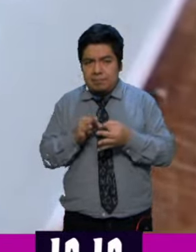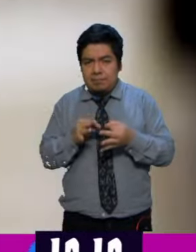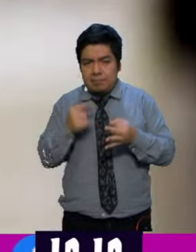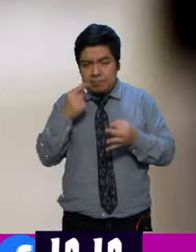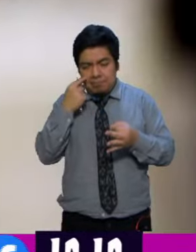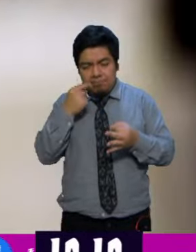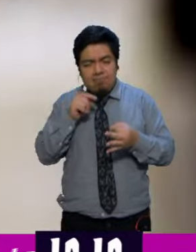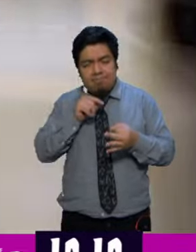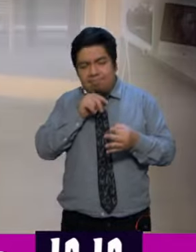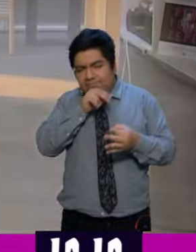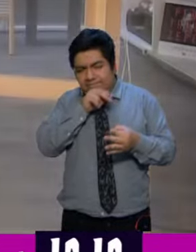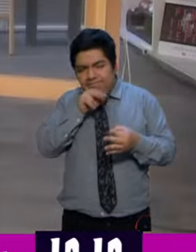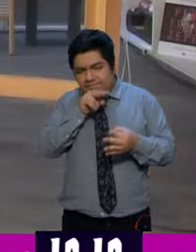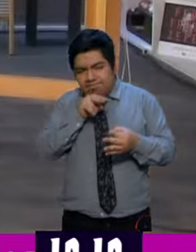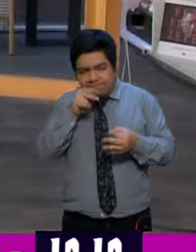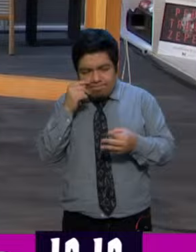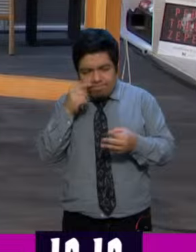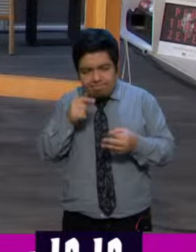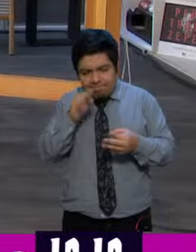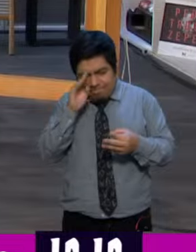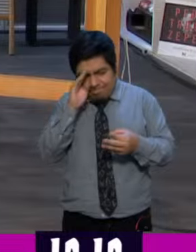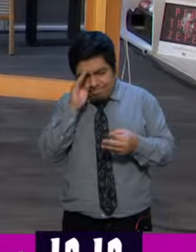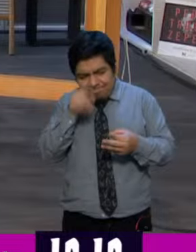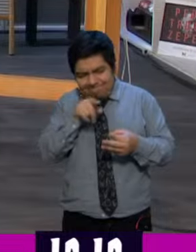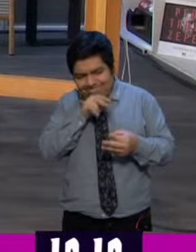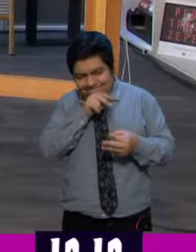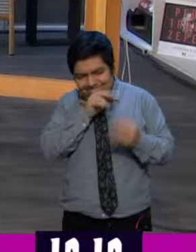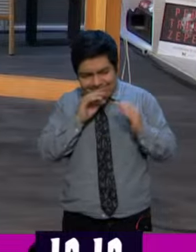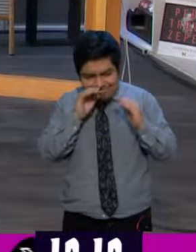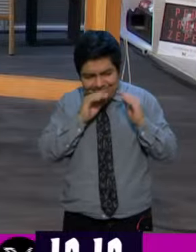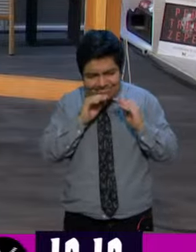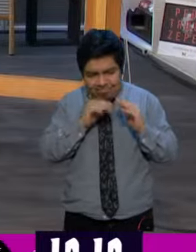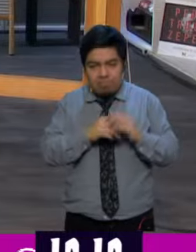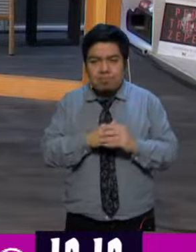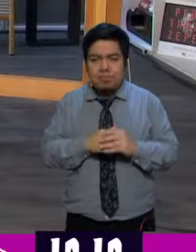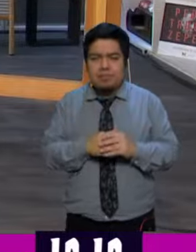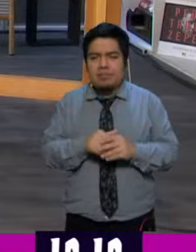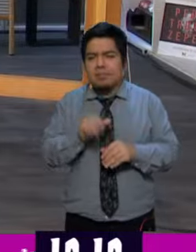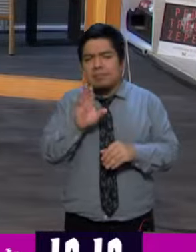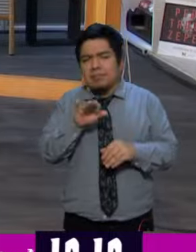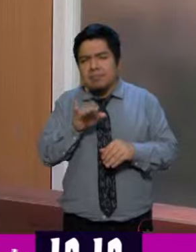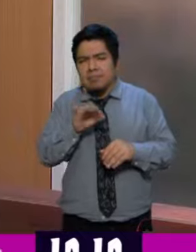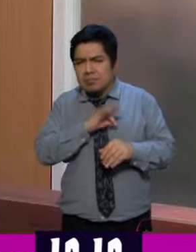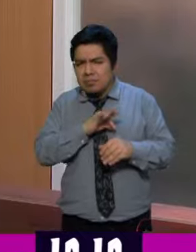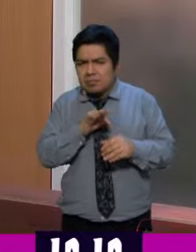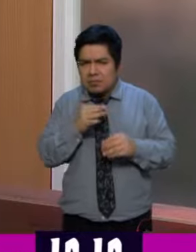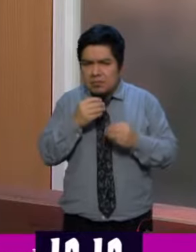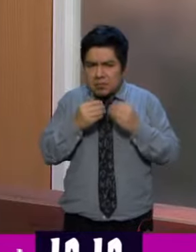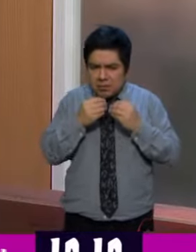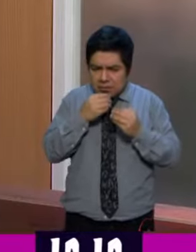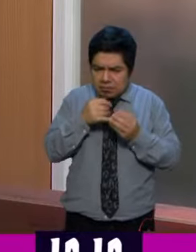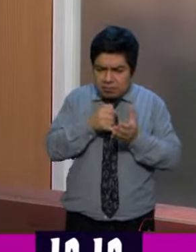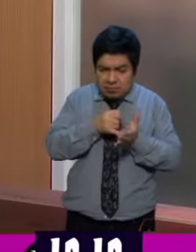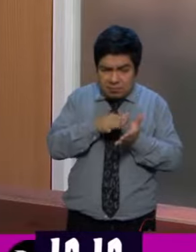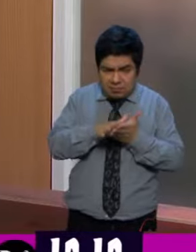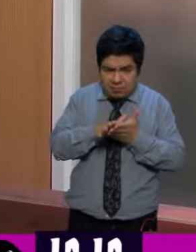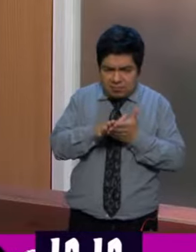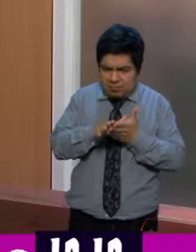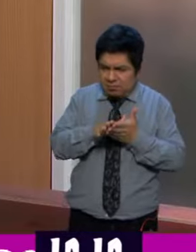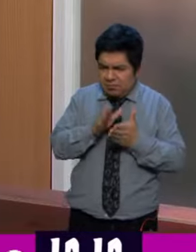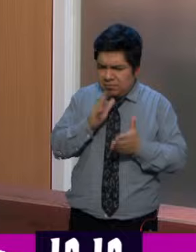de sospechoso al aire, así como sospechando las cosas, mija. A ver, ¿cómo que ya se puede imprimir comida? Eso no puede ser. No,